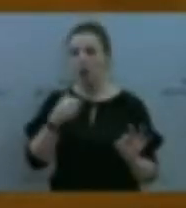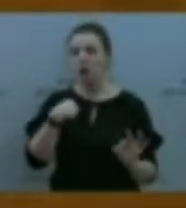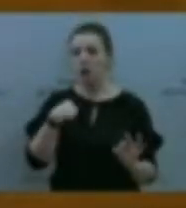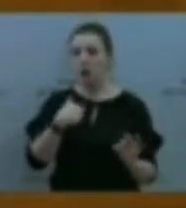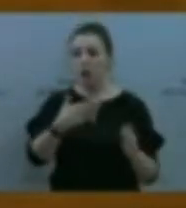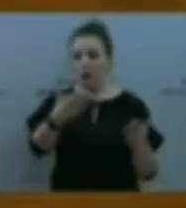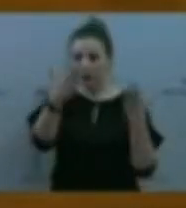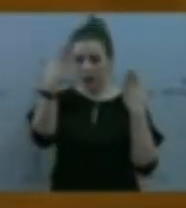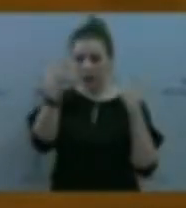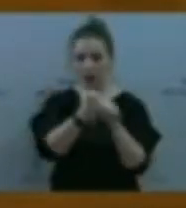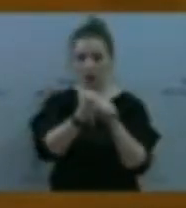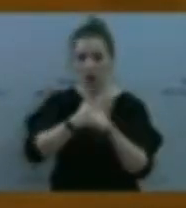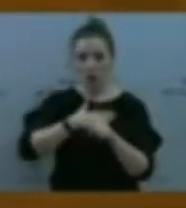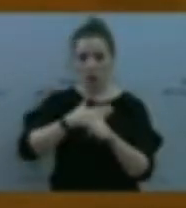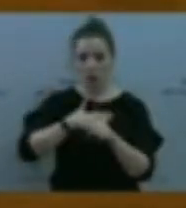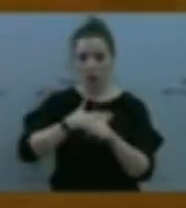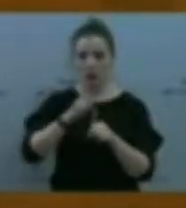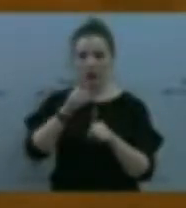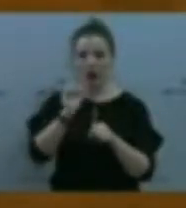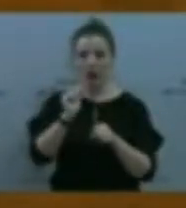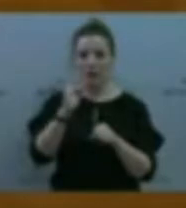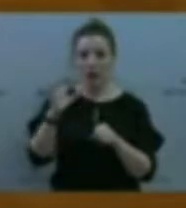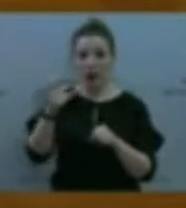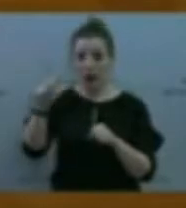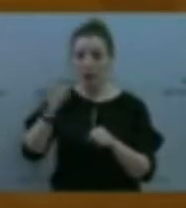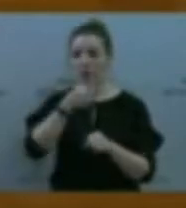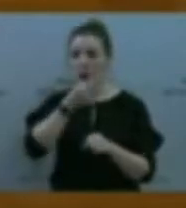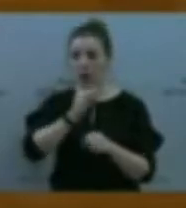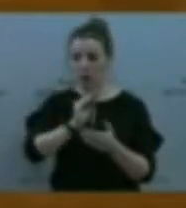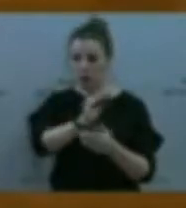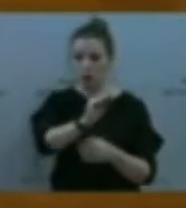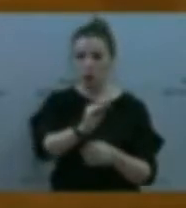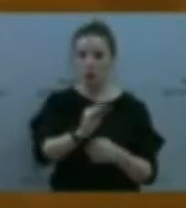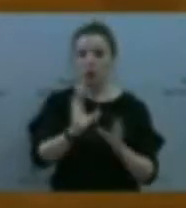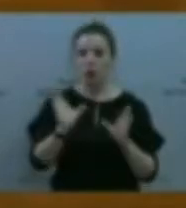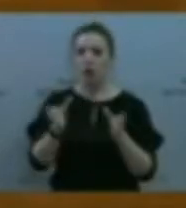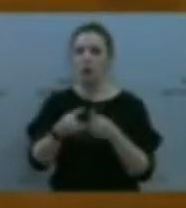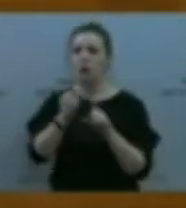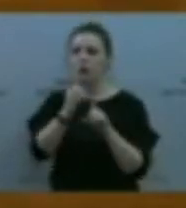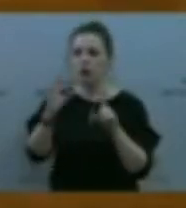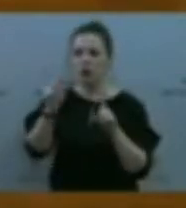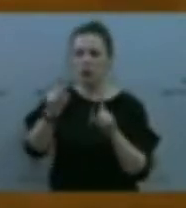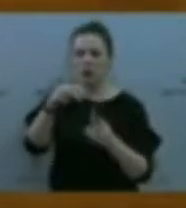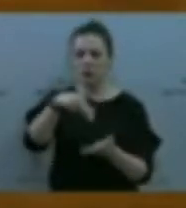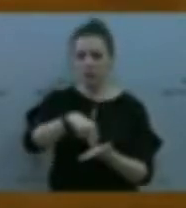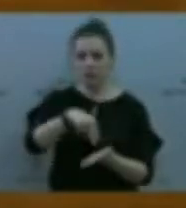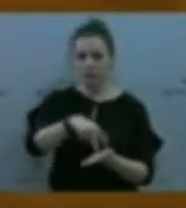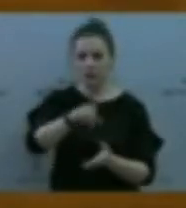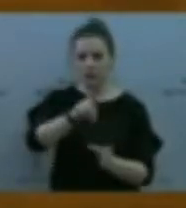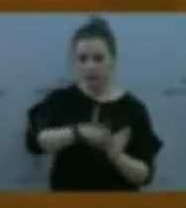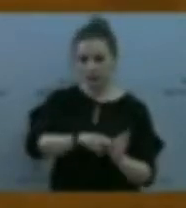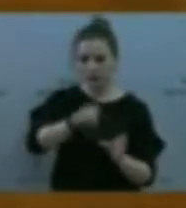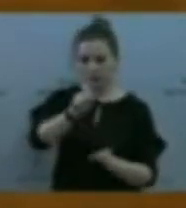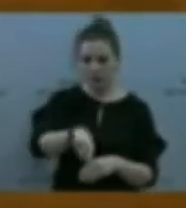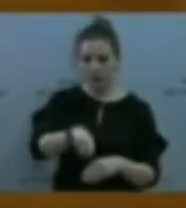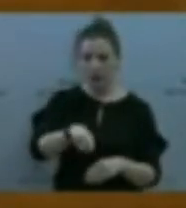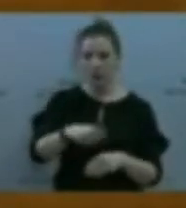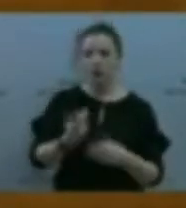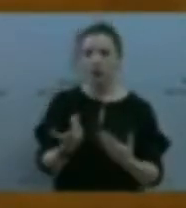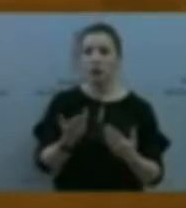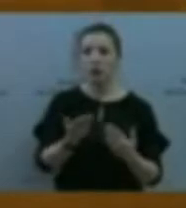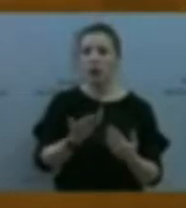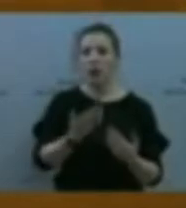y el Grupo Foro, que también estuvo en la misma. Eso refleja cuál es su concepto de la democracia, probablemente es el